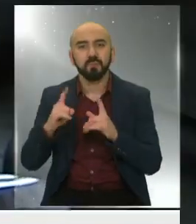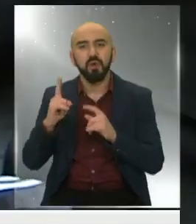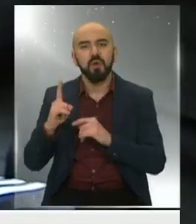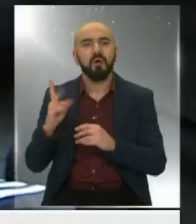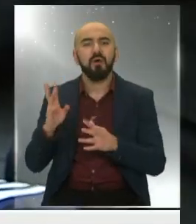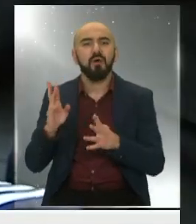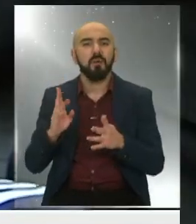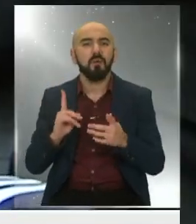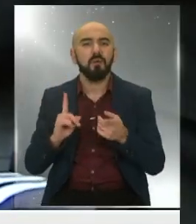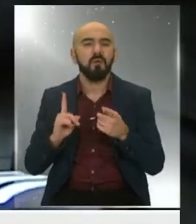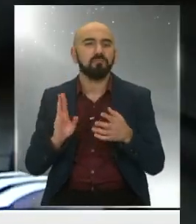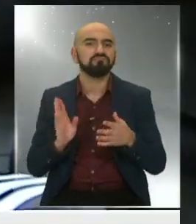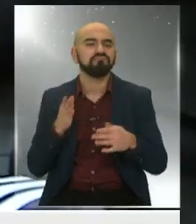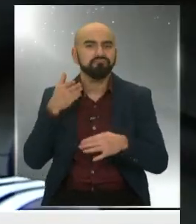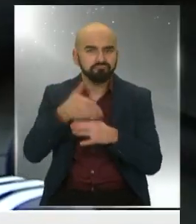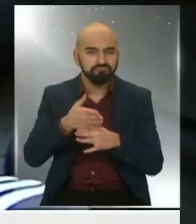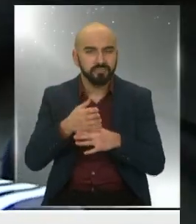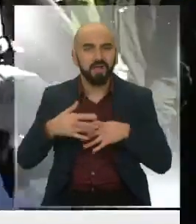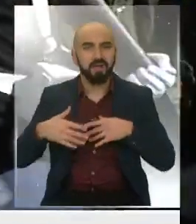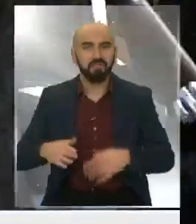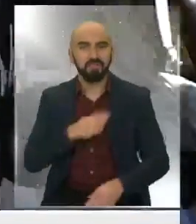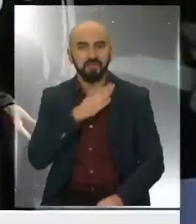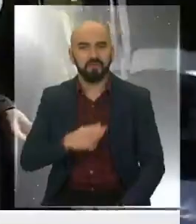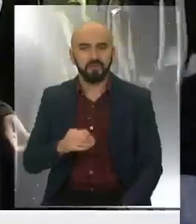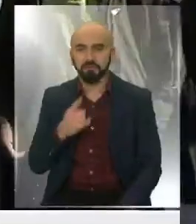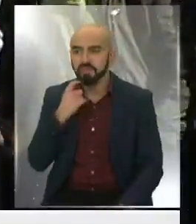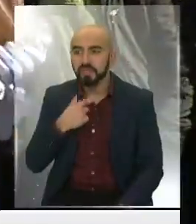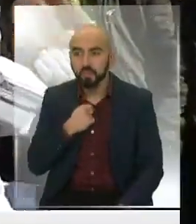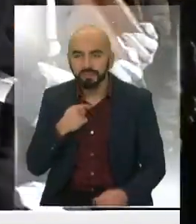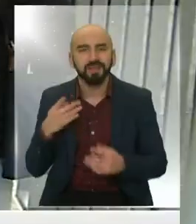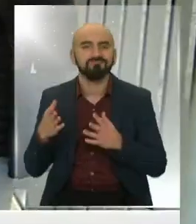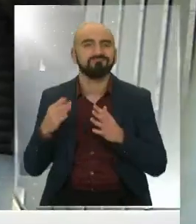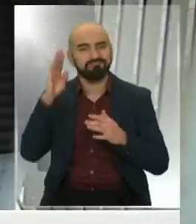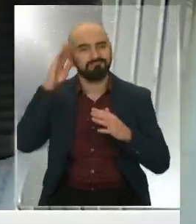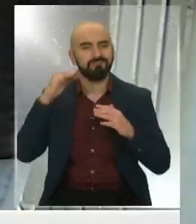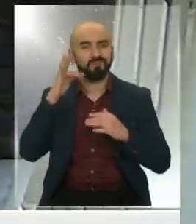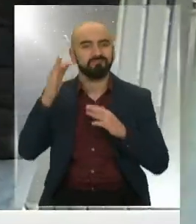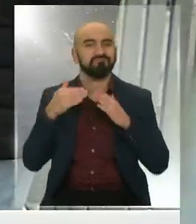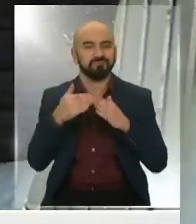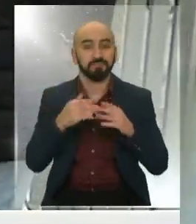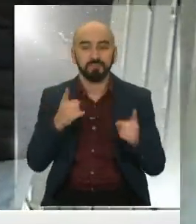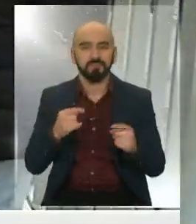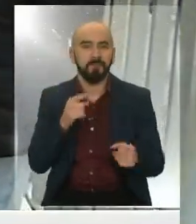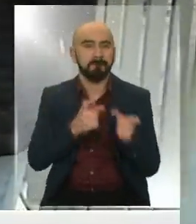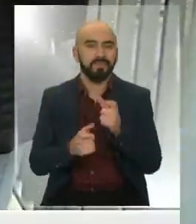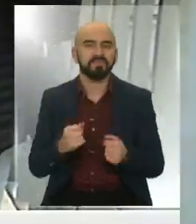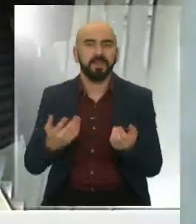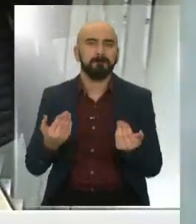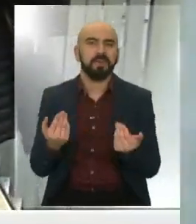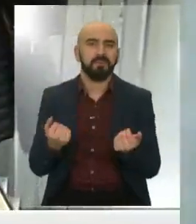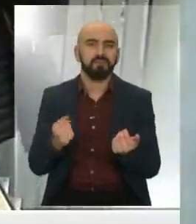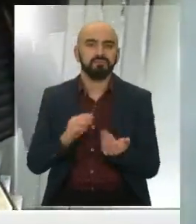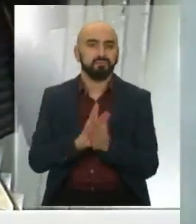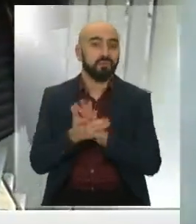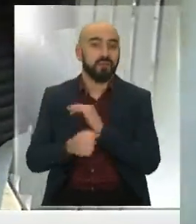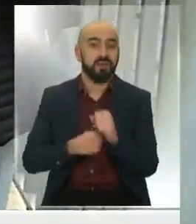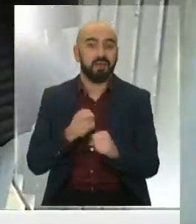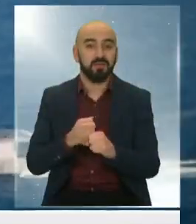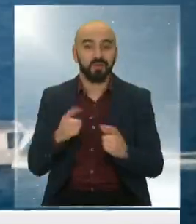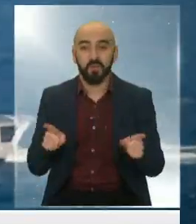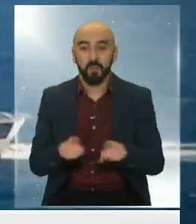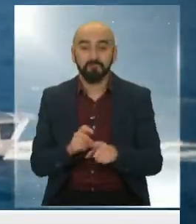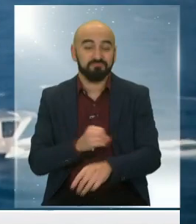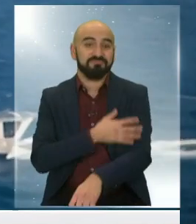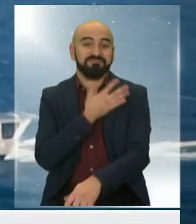¿Qué es lo que te gusta? Ser marina. Es un panorama, la gente lo espera todo el año y como vibra la gente con